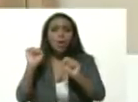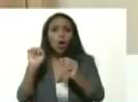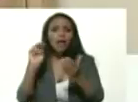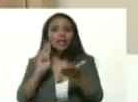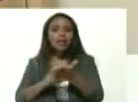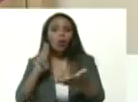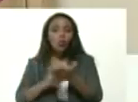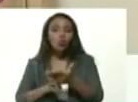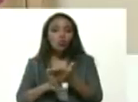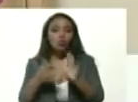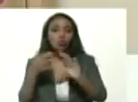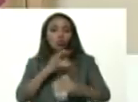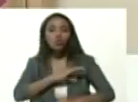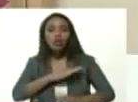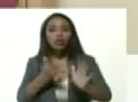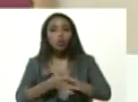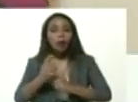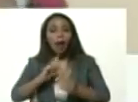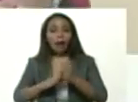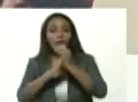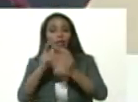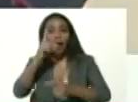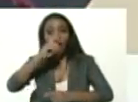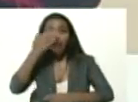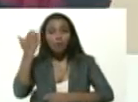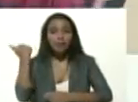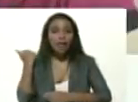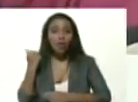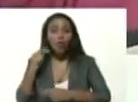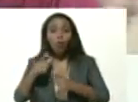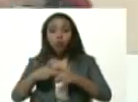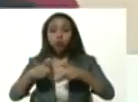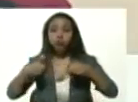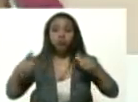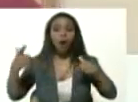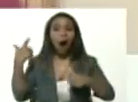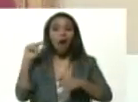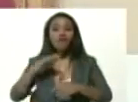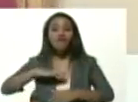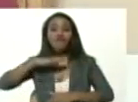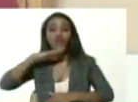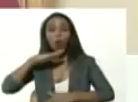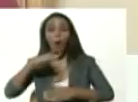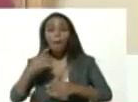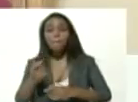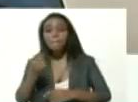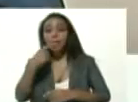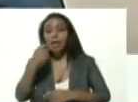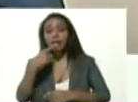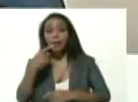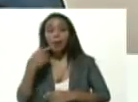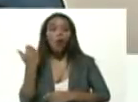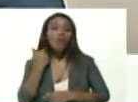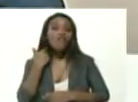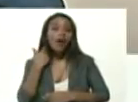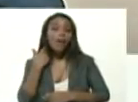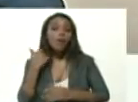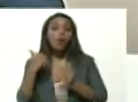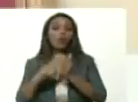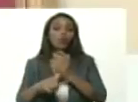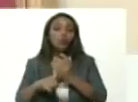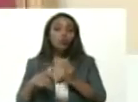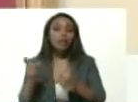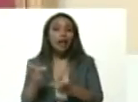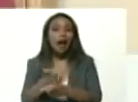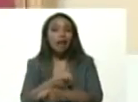Social, que nos explotaron el 10 de enero del año pasado, un almacén gigantesco donde estaban todas las medicinas para los enfermos renales, para los enfermos de